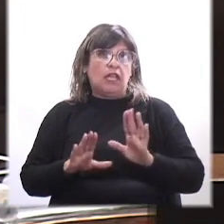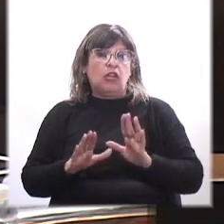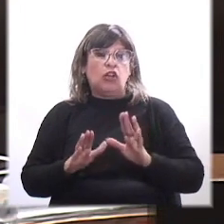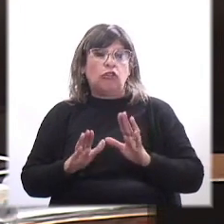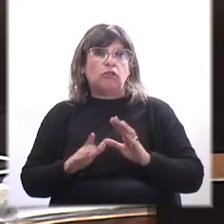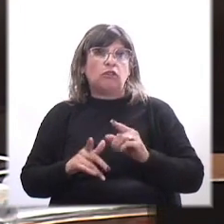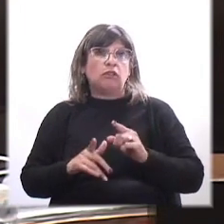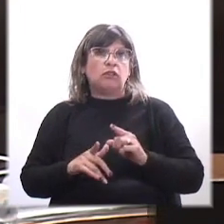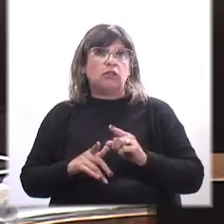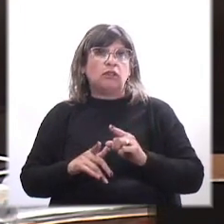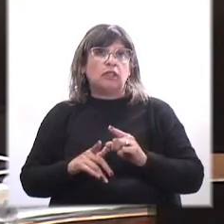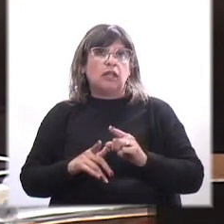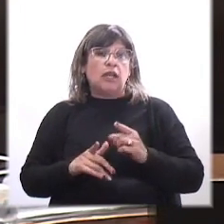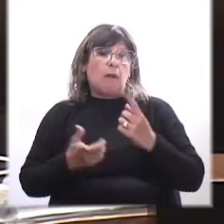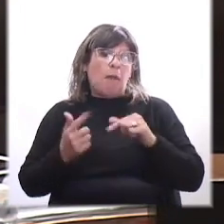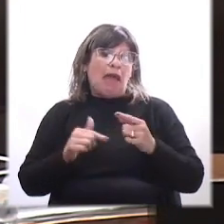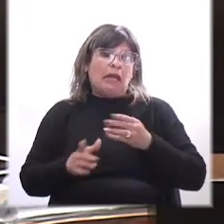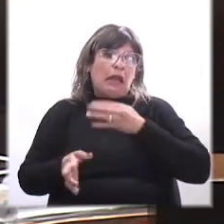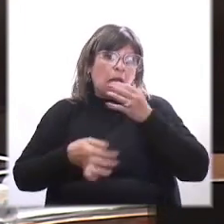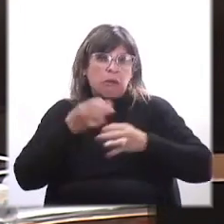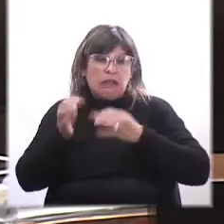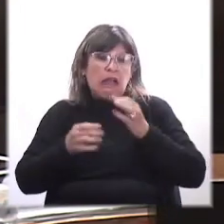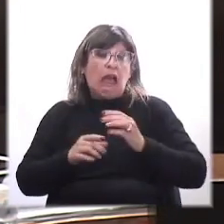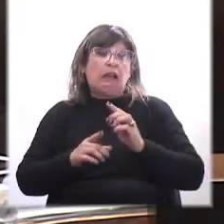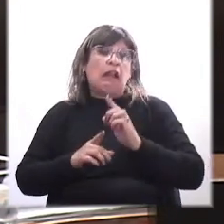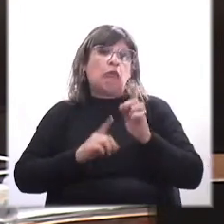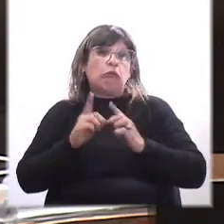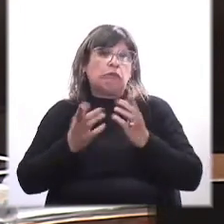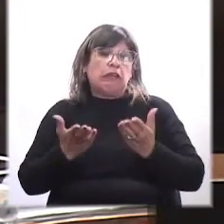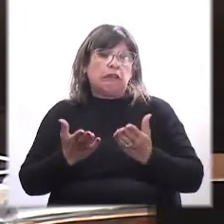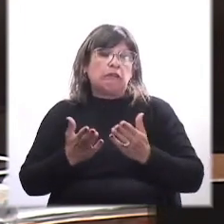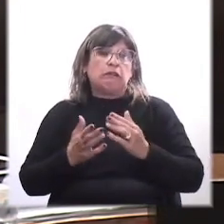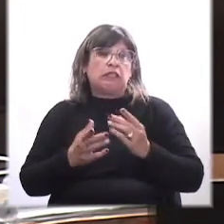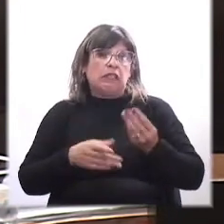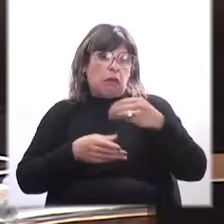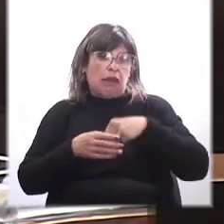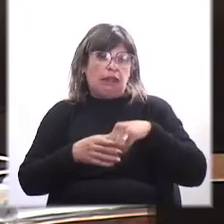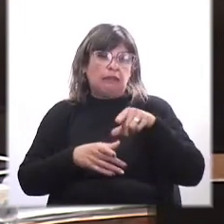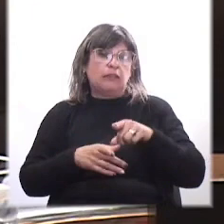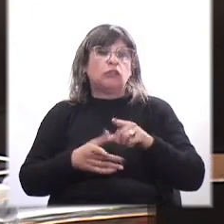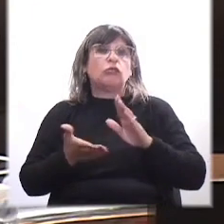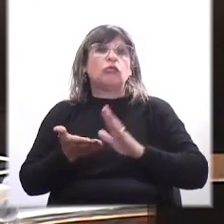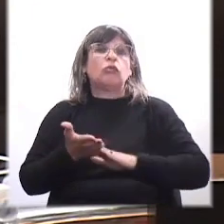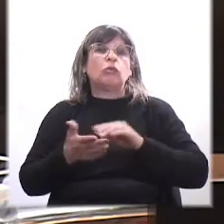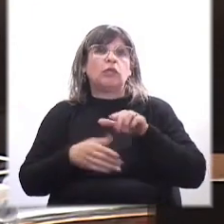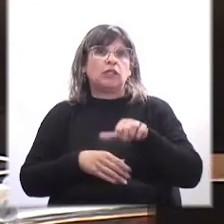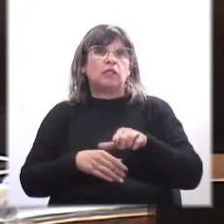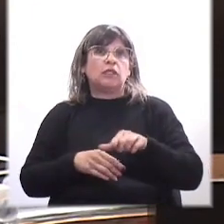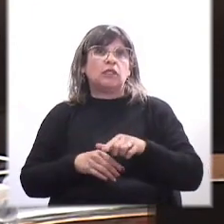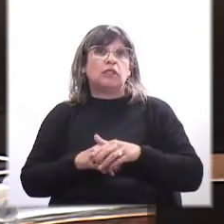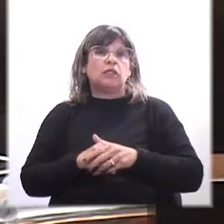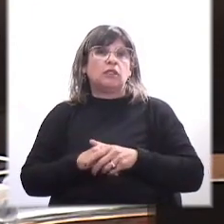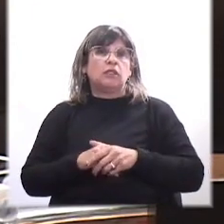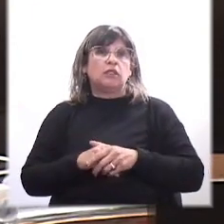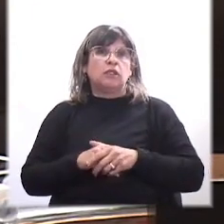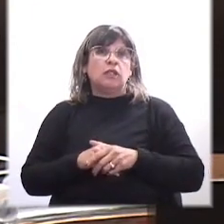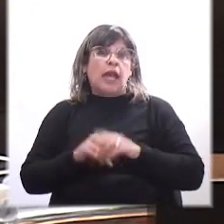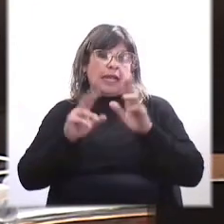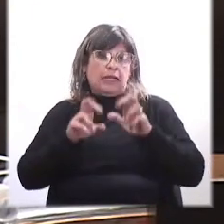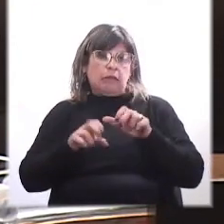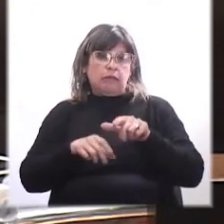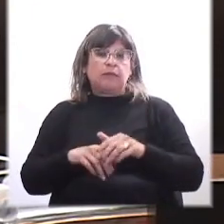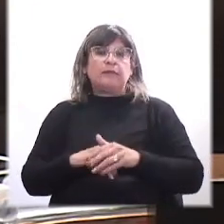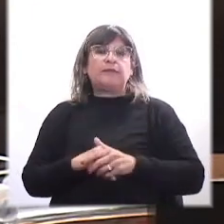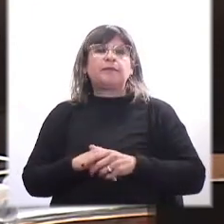tratando de justificar a algunos actores muy involucrados con respecto a este